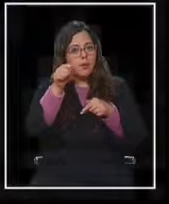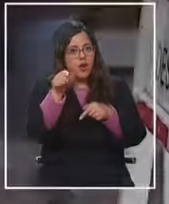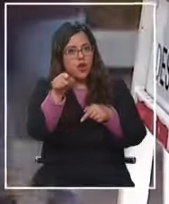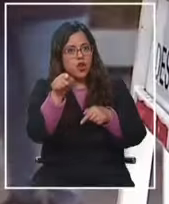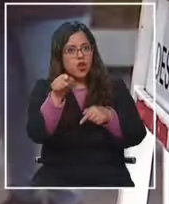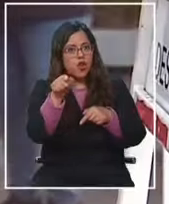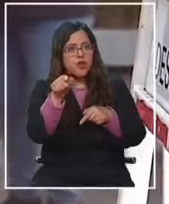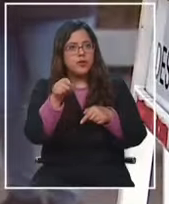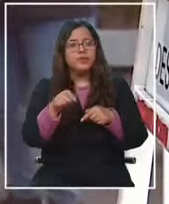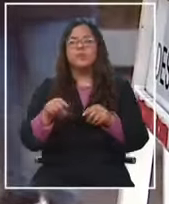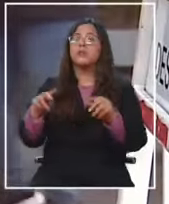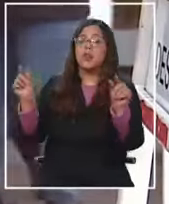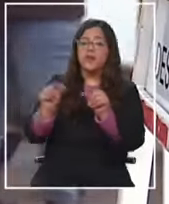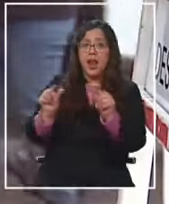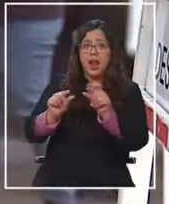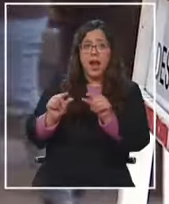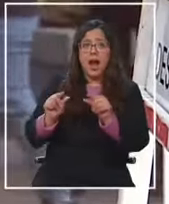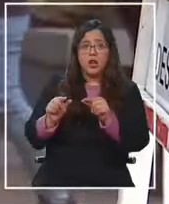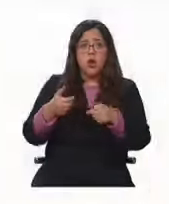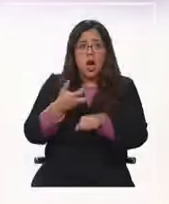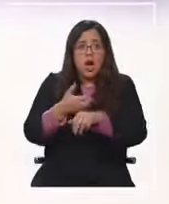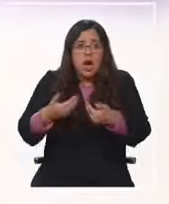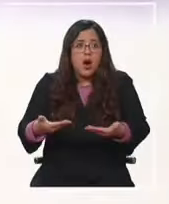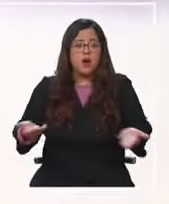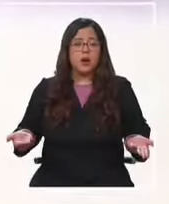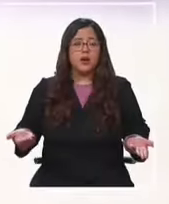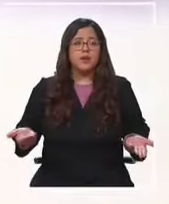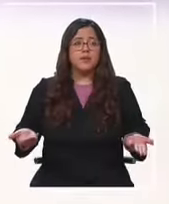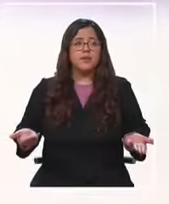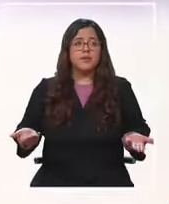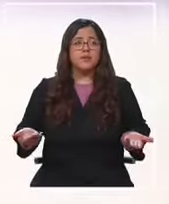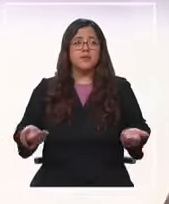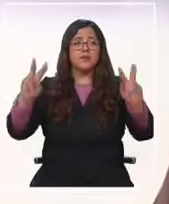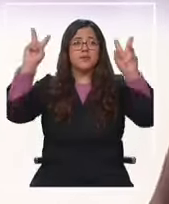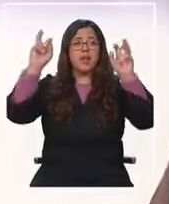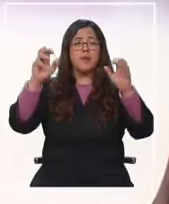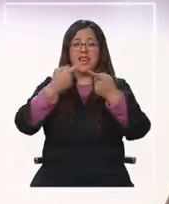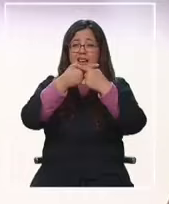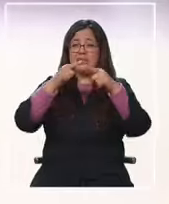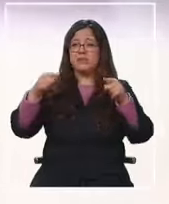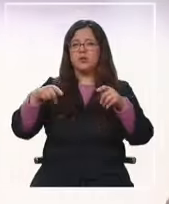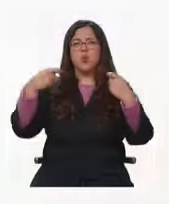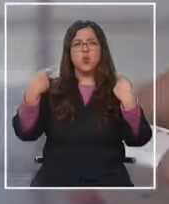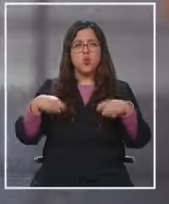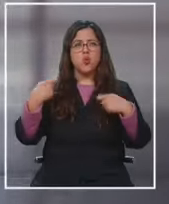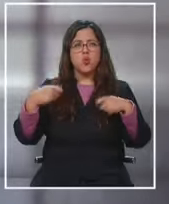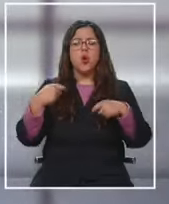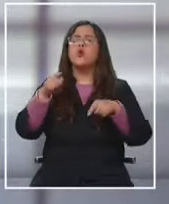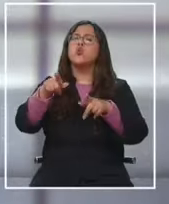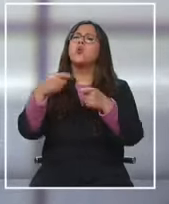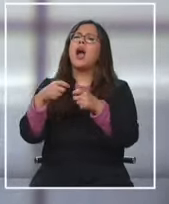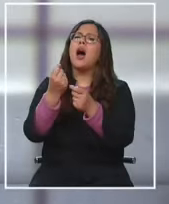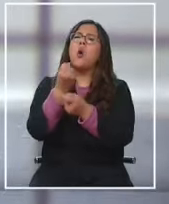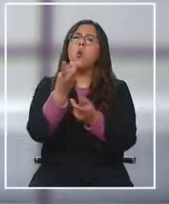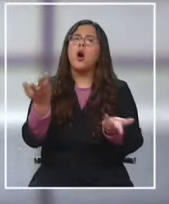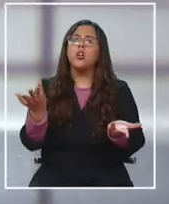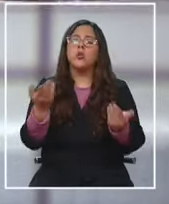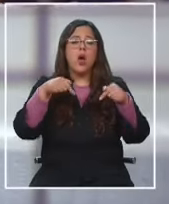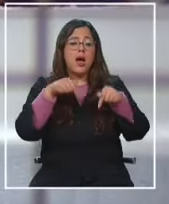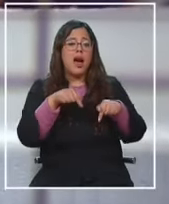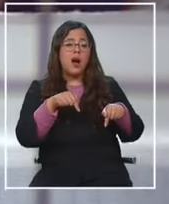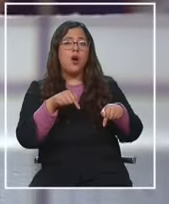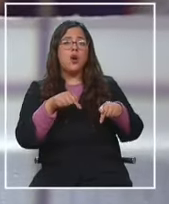combustible. Es lo más barato que está quedando. La electricidad es más cara. Sí, por ejemplo, ¿cuánto gastan? Por ejemplo,